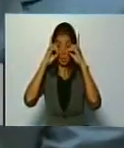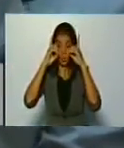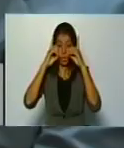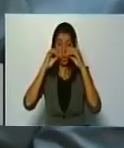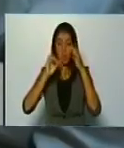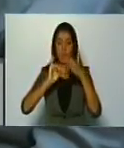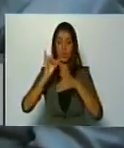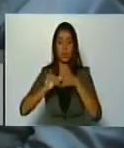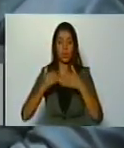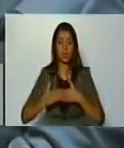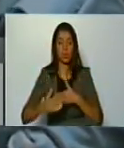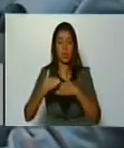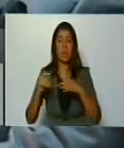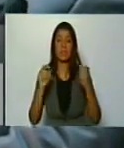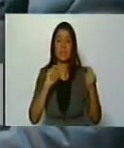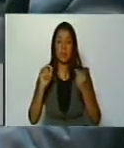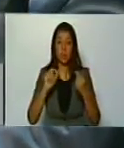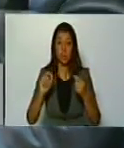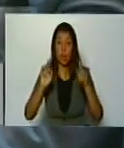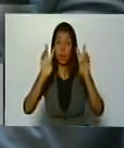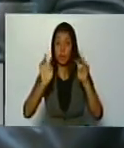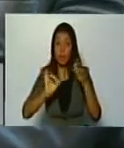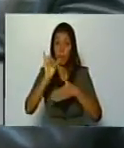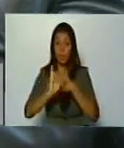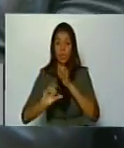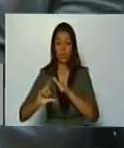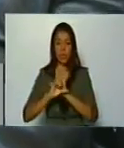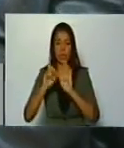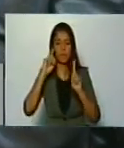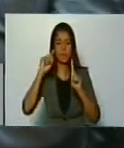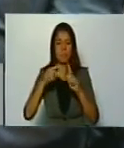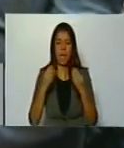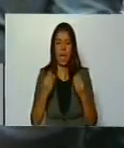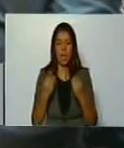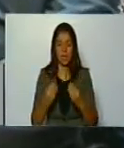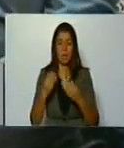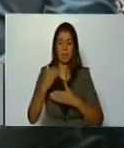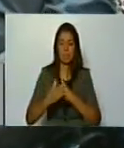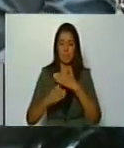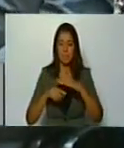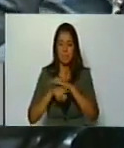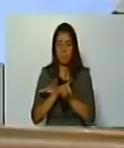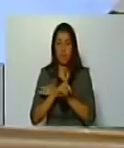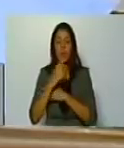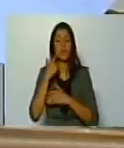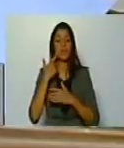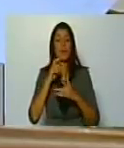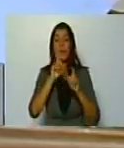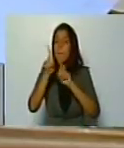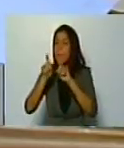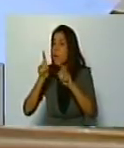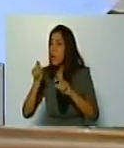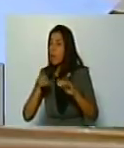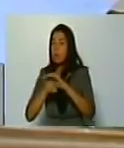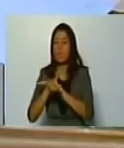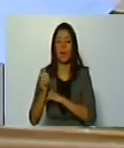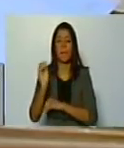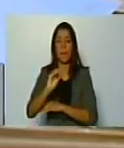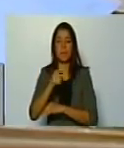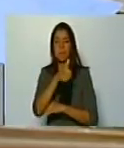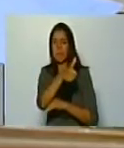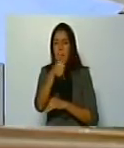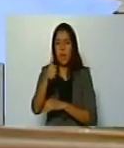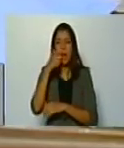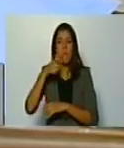la continuación de la discusión del texto del proyecto de ley a fin de seguir ahondando en el proceso de consulta y conocimiento por parte de